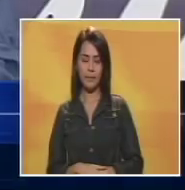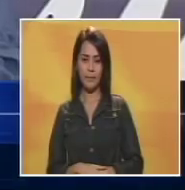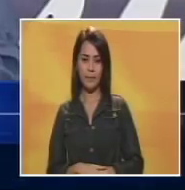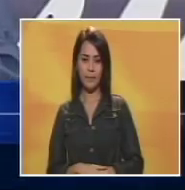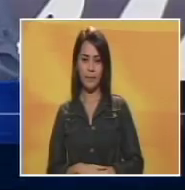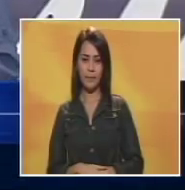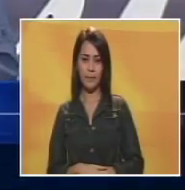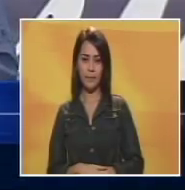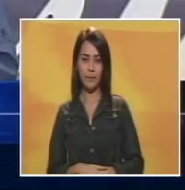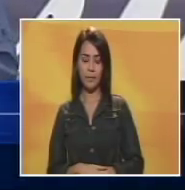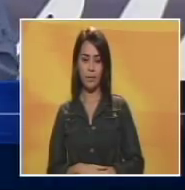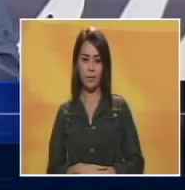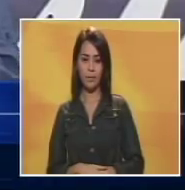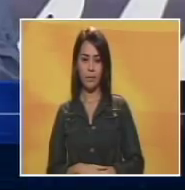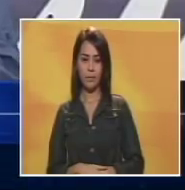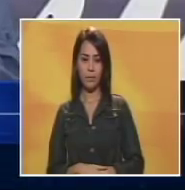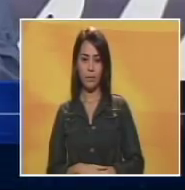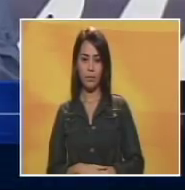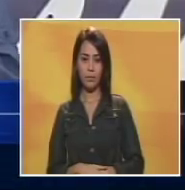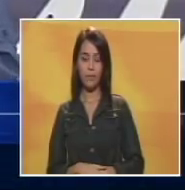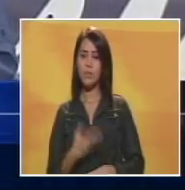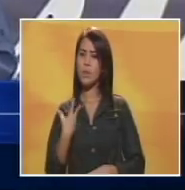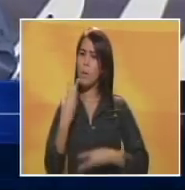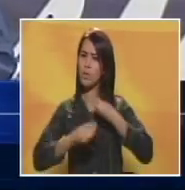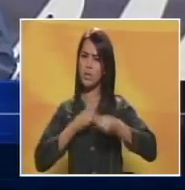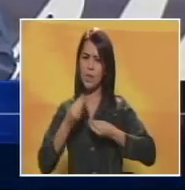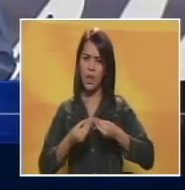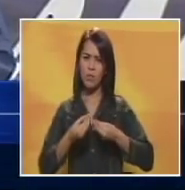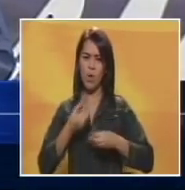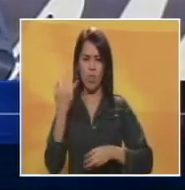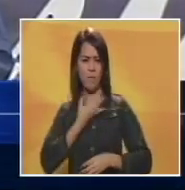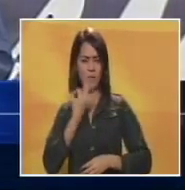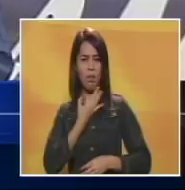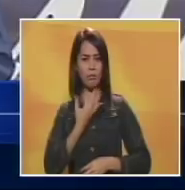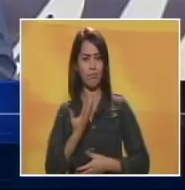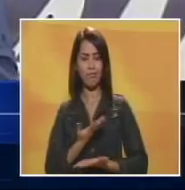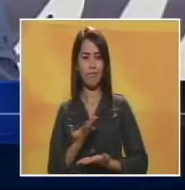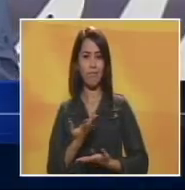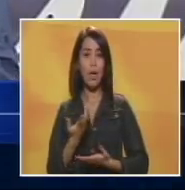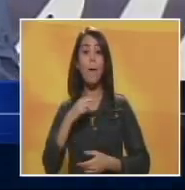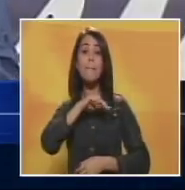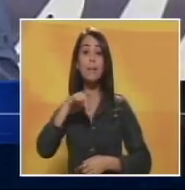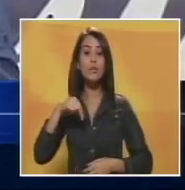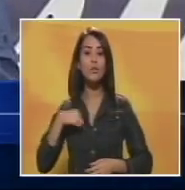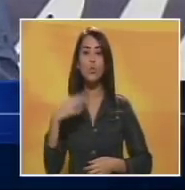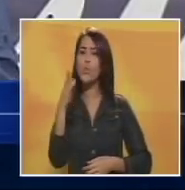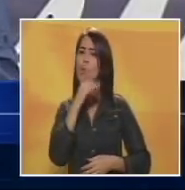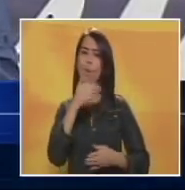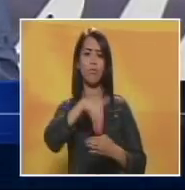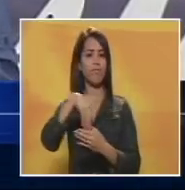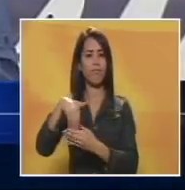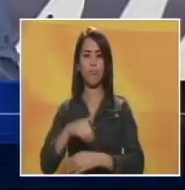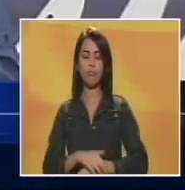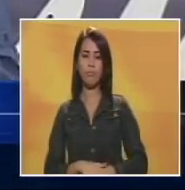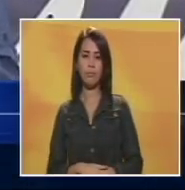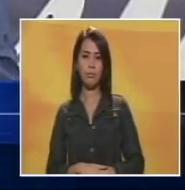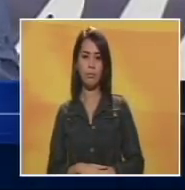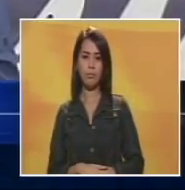e inexistente. Y de allí que no reconocemos este proceso electoral como